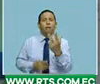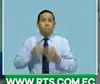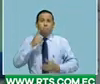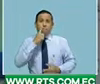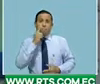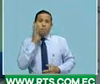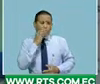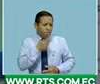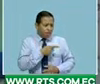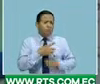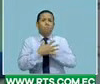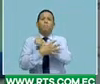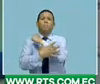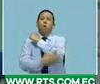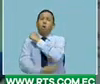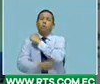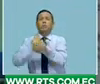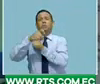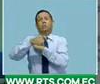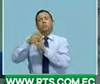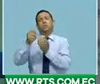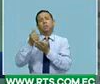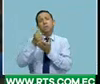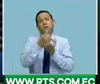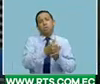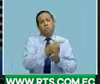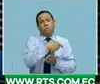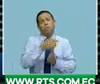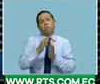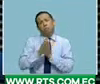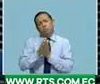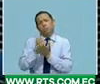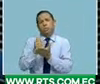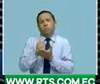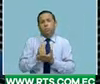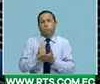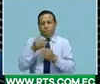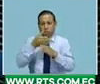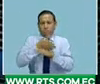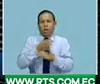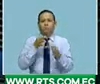ayuda. Conozca este drama humano dentro de pocos minutos.